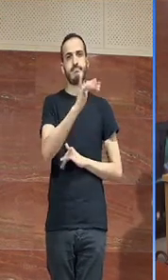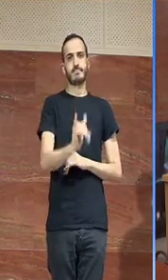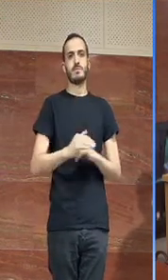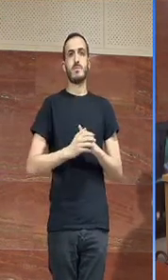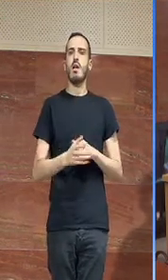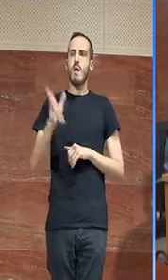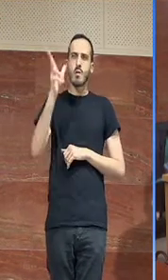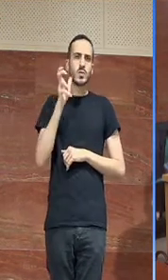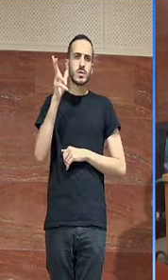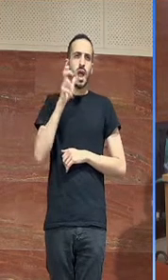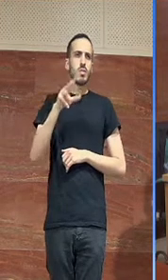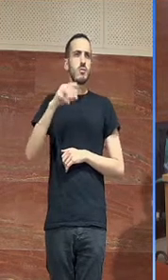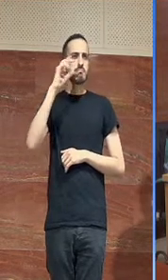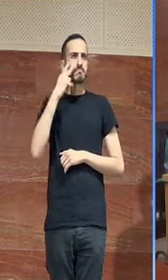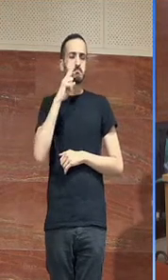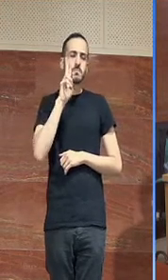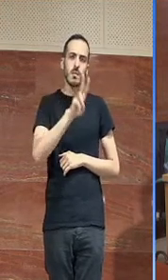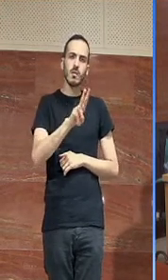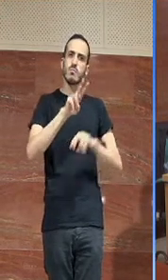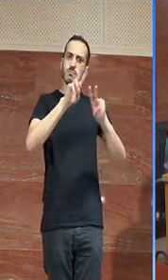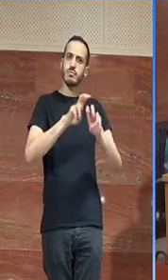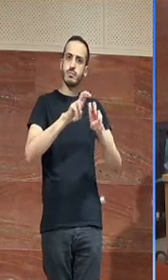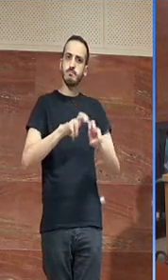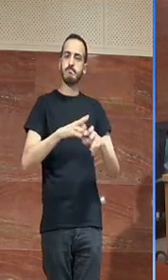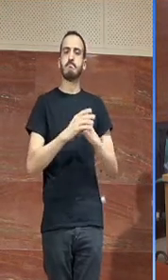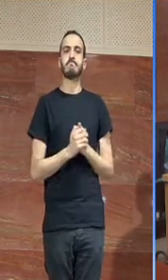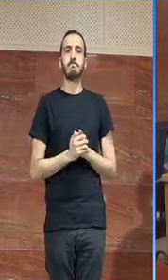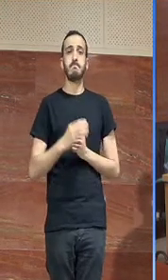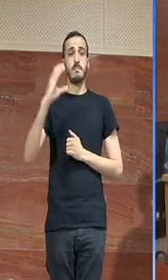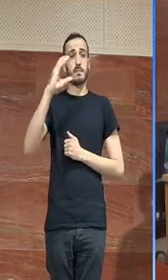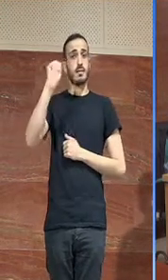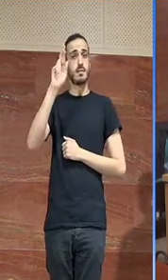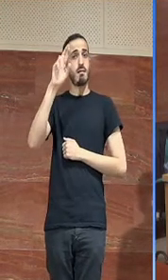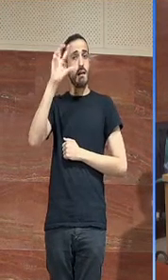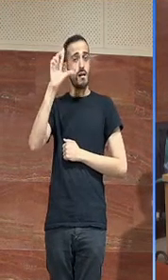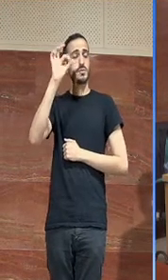necesidades, preferencias y limitaciones también. Bueno, Carlos, con